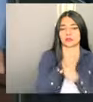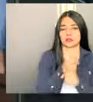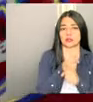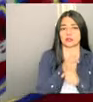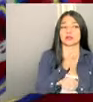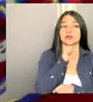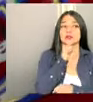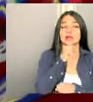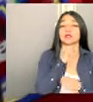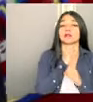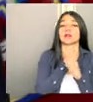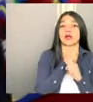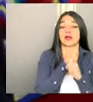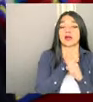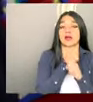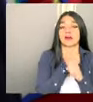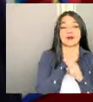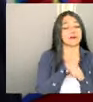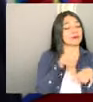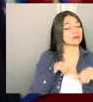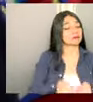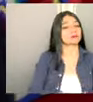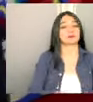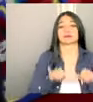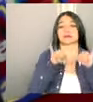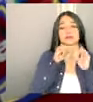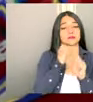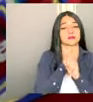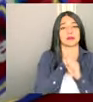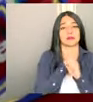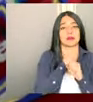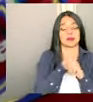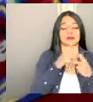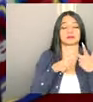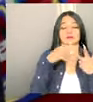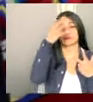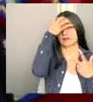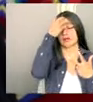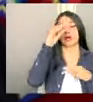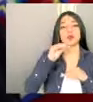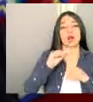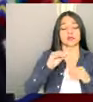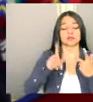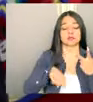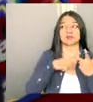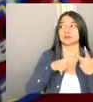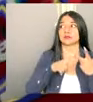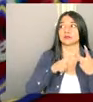de empleo, y ahí tenemos que trabajar mucho, educación, salud,